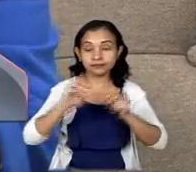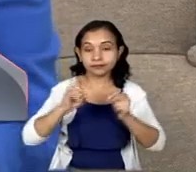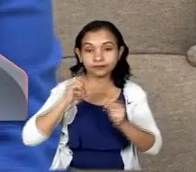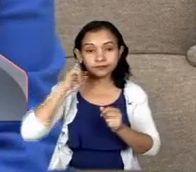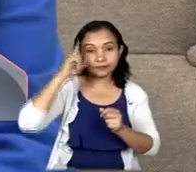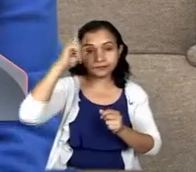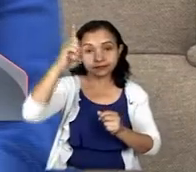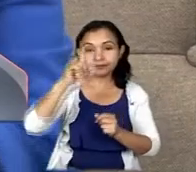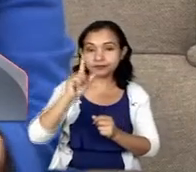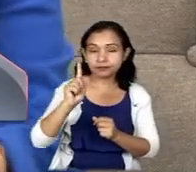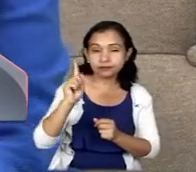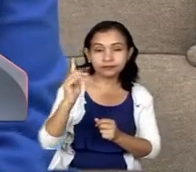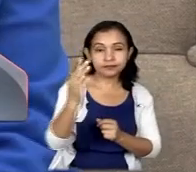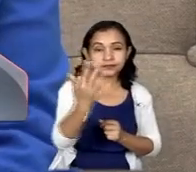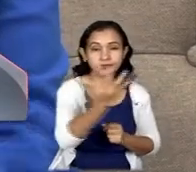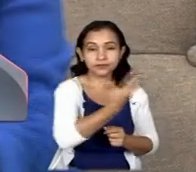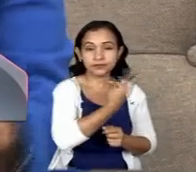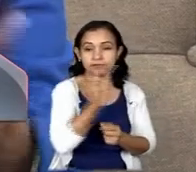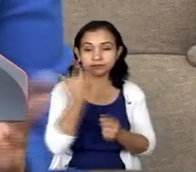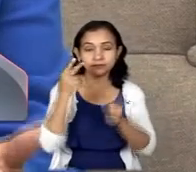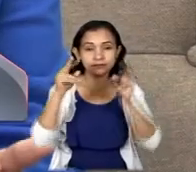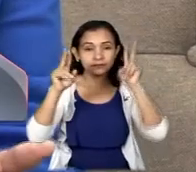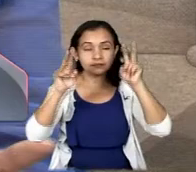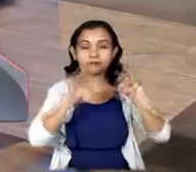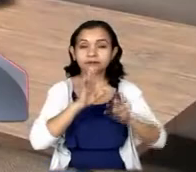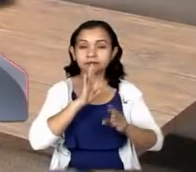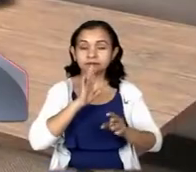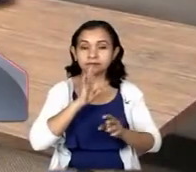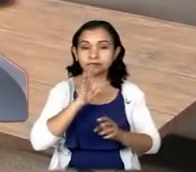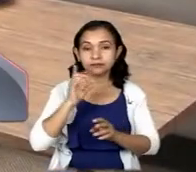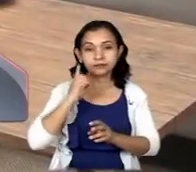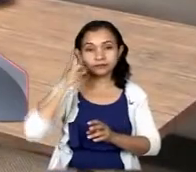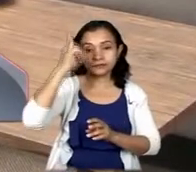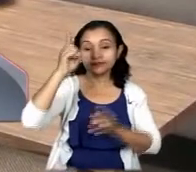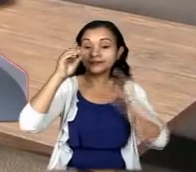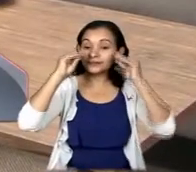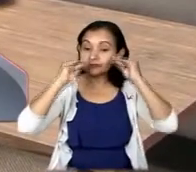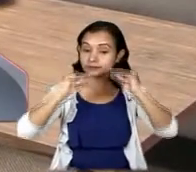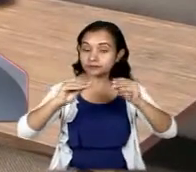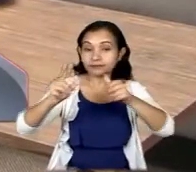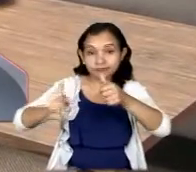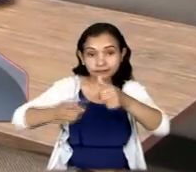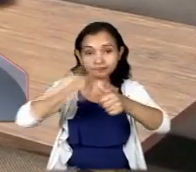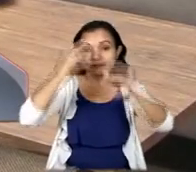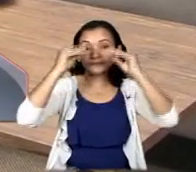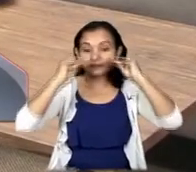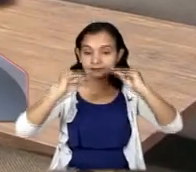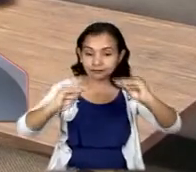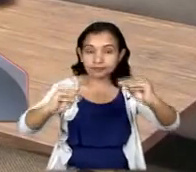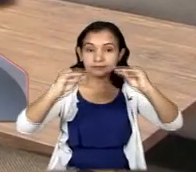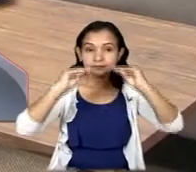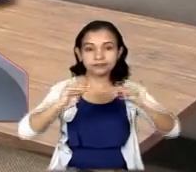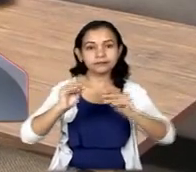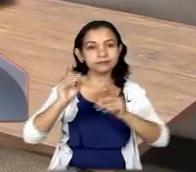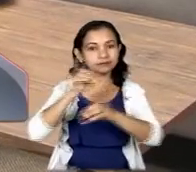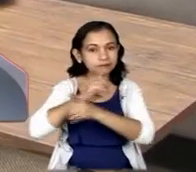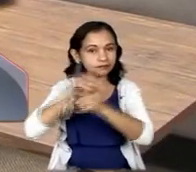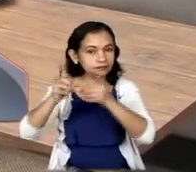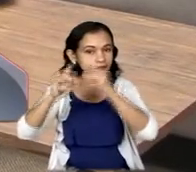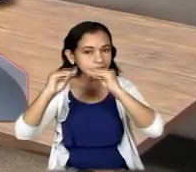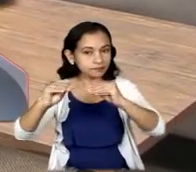o sea, todo está alrededor del desarrollo de la educación. Entonces, pero para que tengamos educación debemos